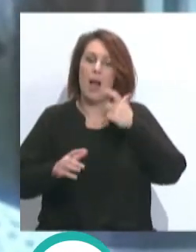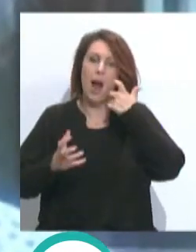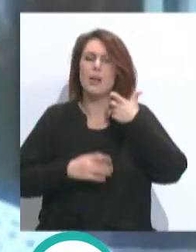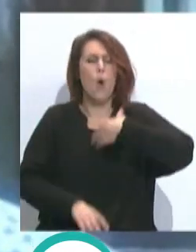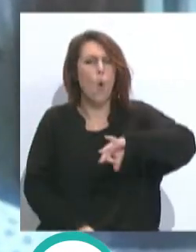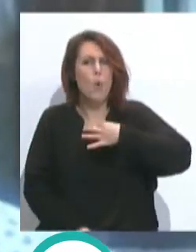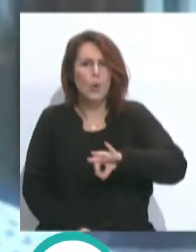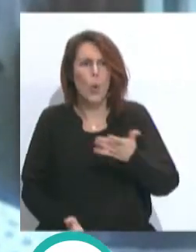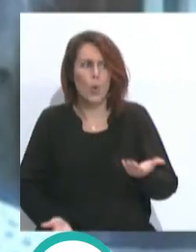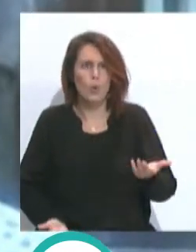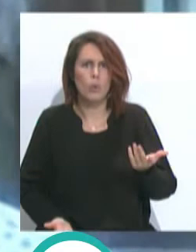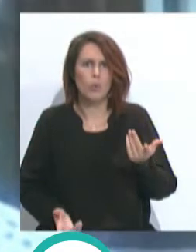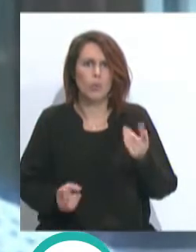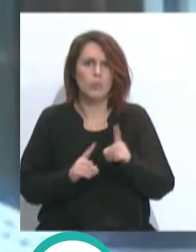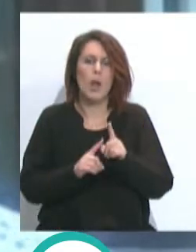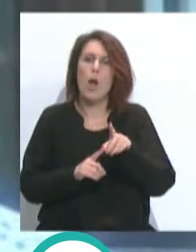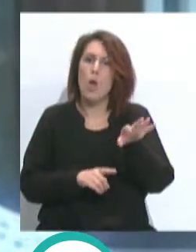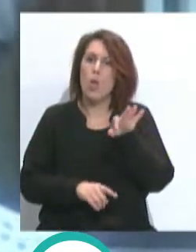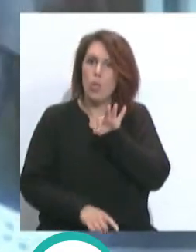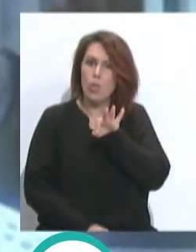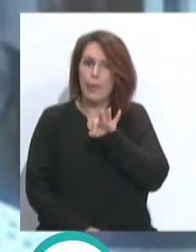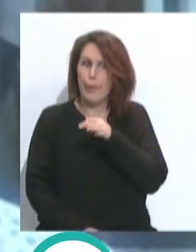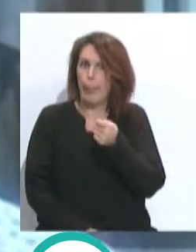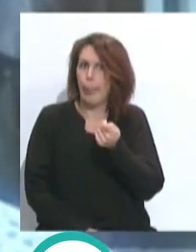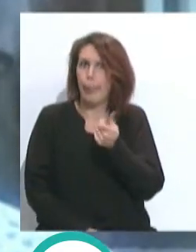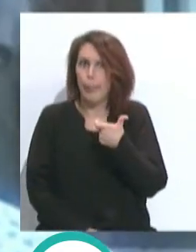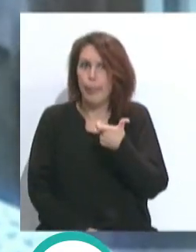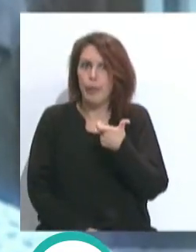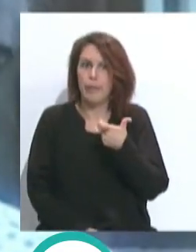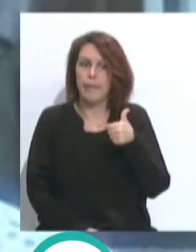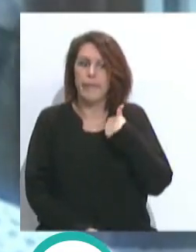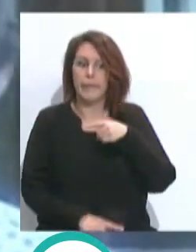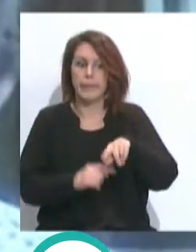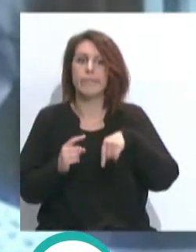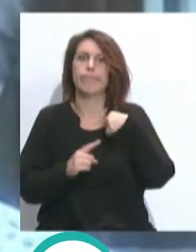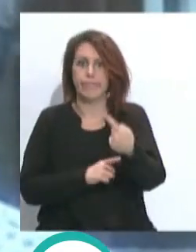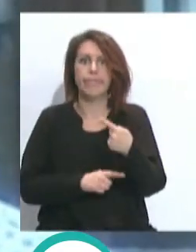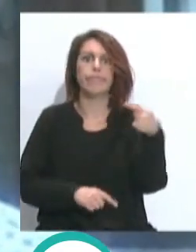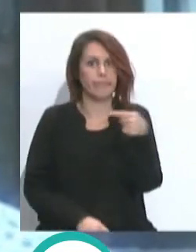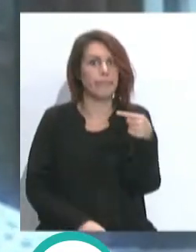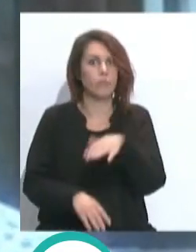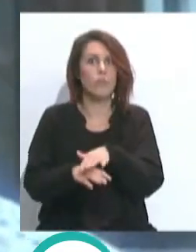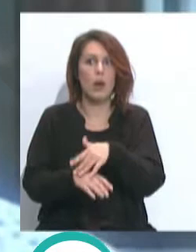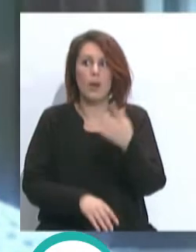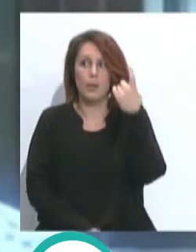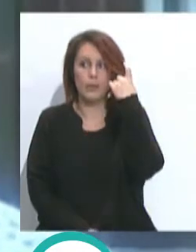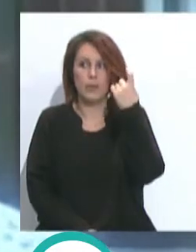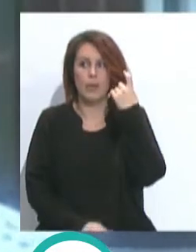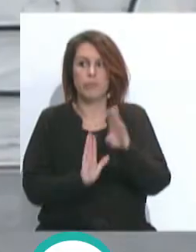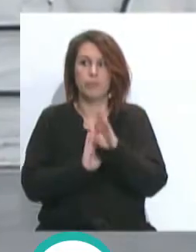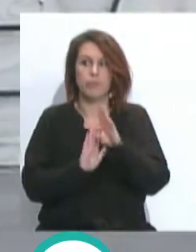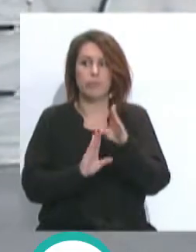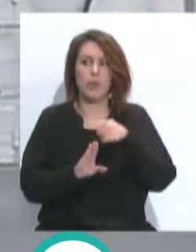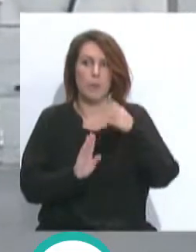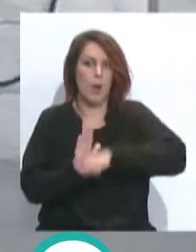arte. Esta es una opción muy minoritaria y que tiene consecuencias perjudiciales para el alumnado que sigue el programa